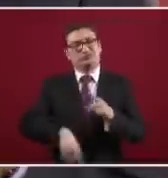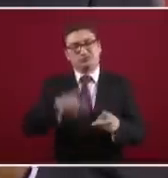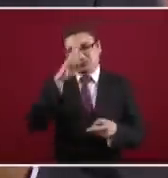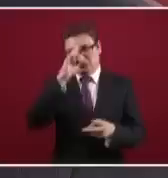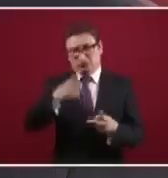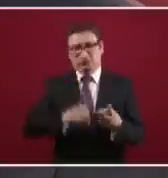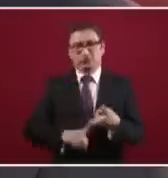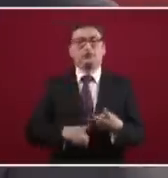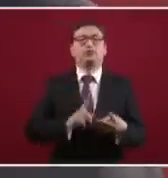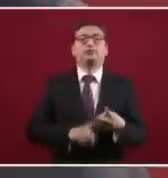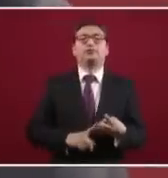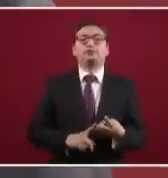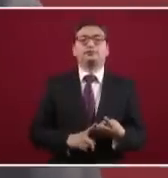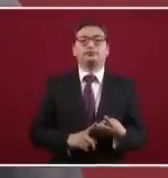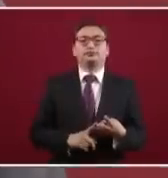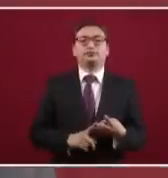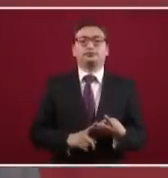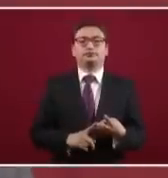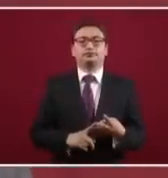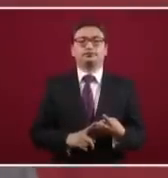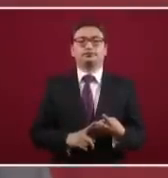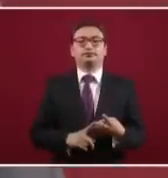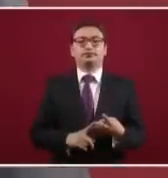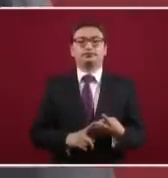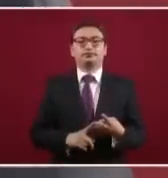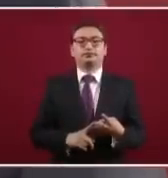ya es delito grave